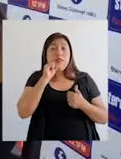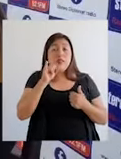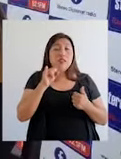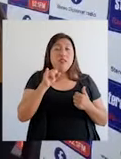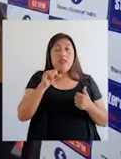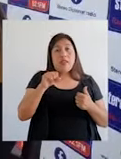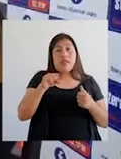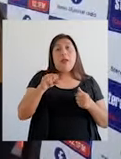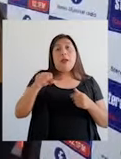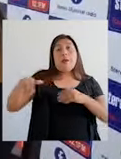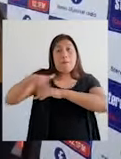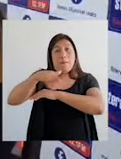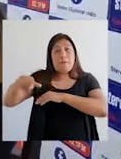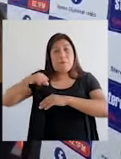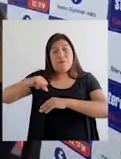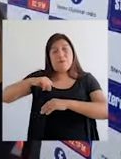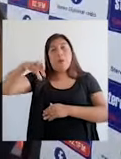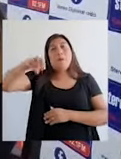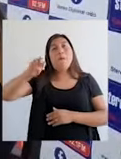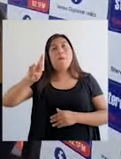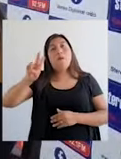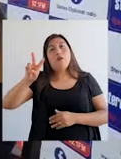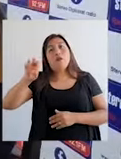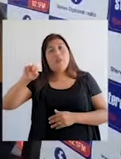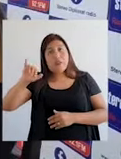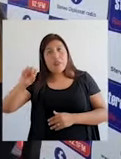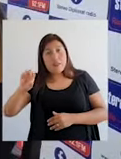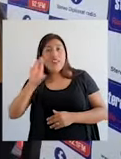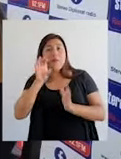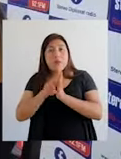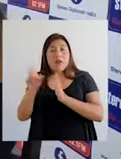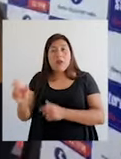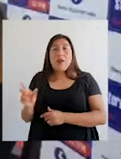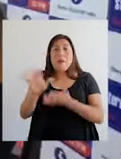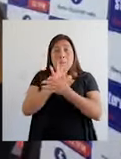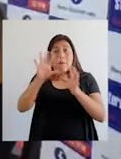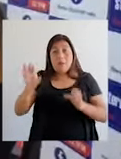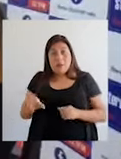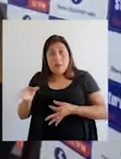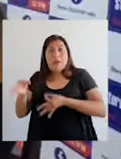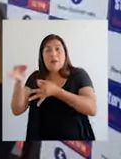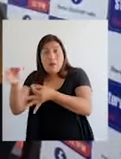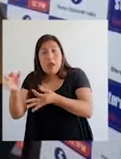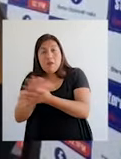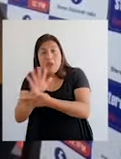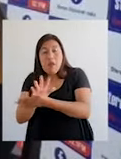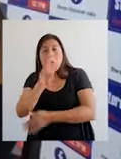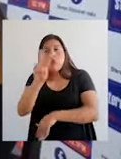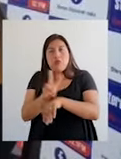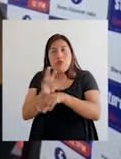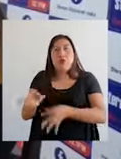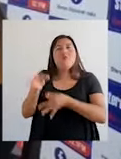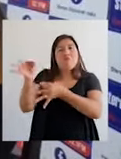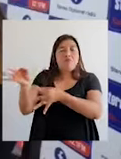persona, si vive, por ejemplo, ahora en El Porvenir, puede sacarlo en 2 horas. ¿A las 2 horas? Sí. Basta que presente su certificado de discapacidad